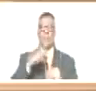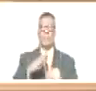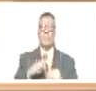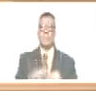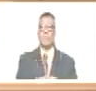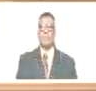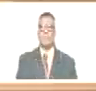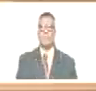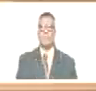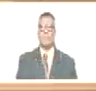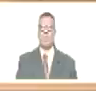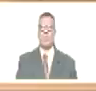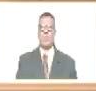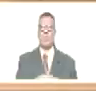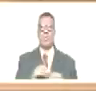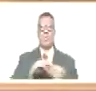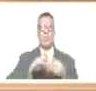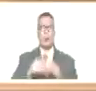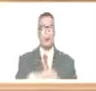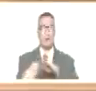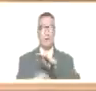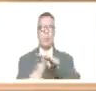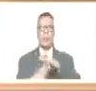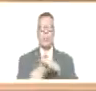que corroe las bases del sistema democrático.